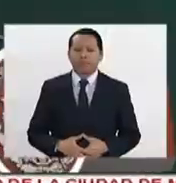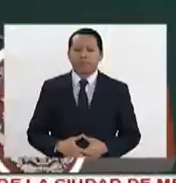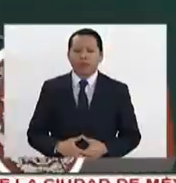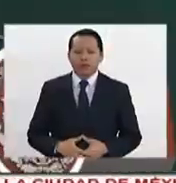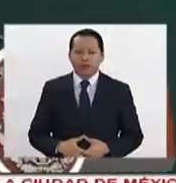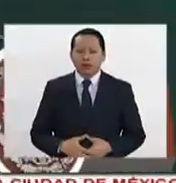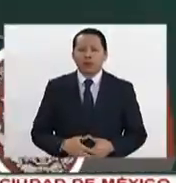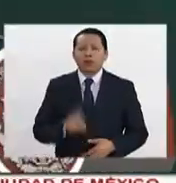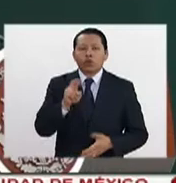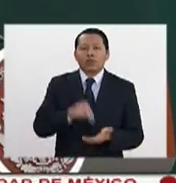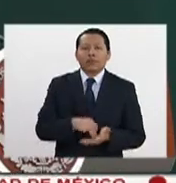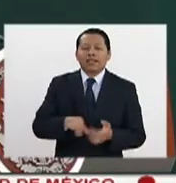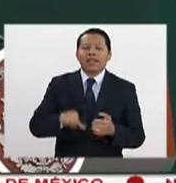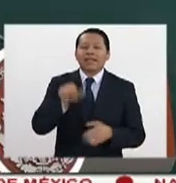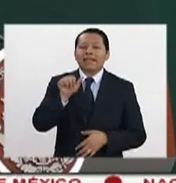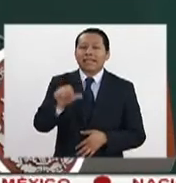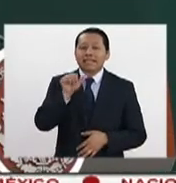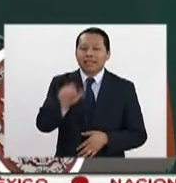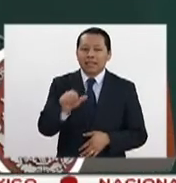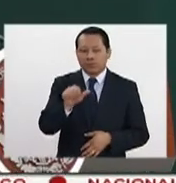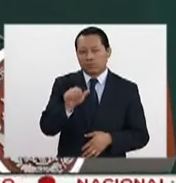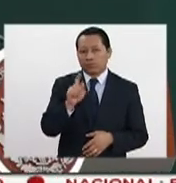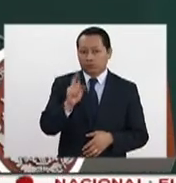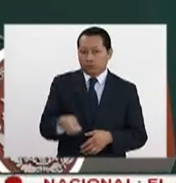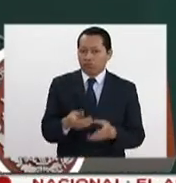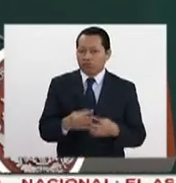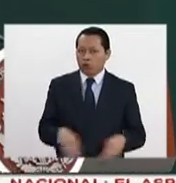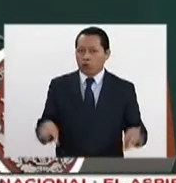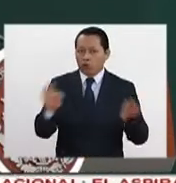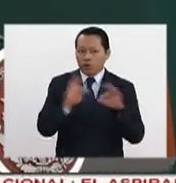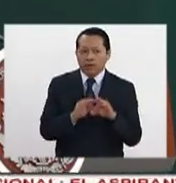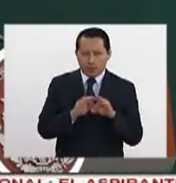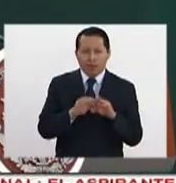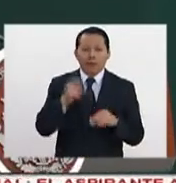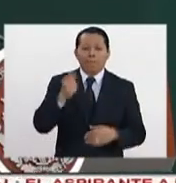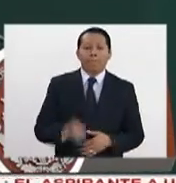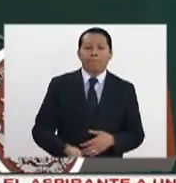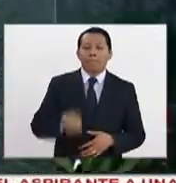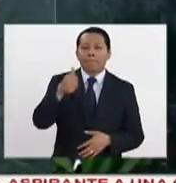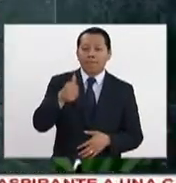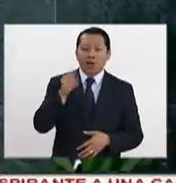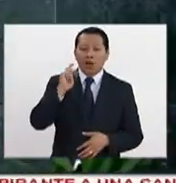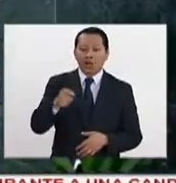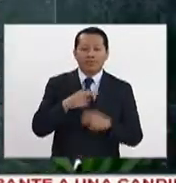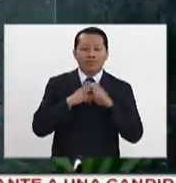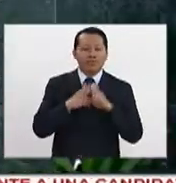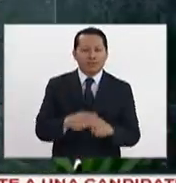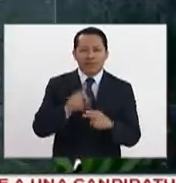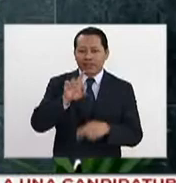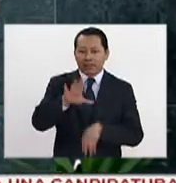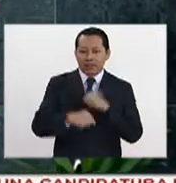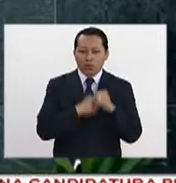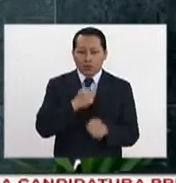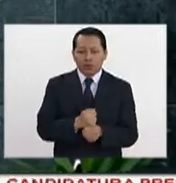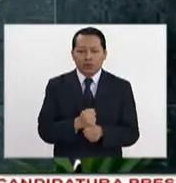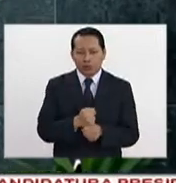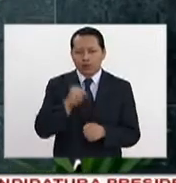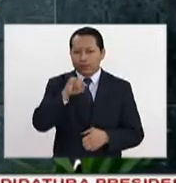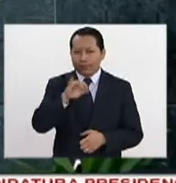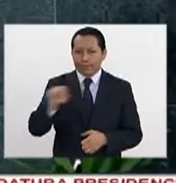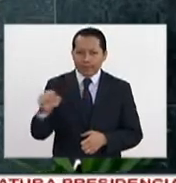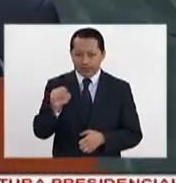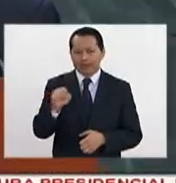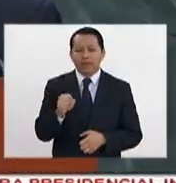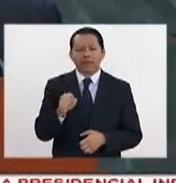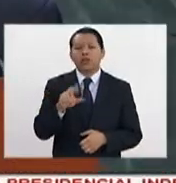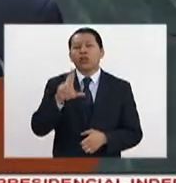En 2016, y es un dato bien relevante, por primera vez en 35 años, el IMSS no